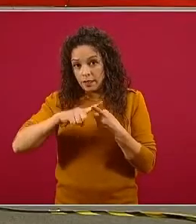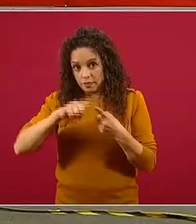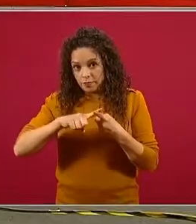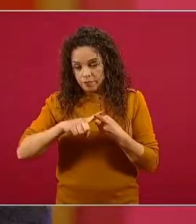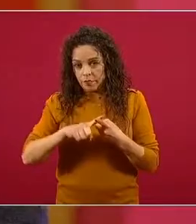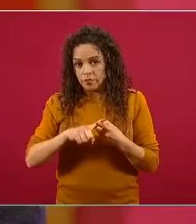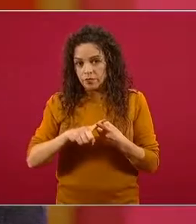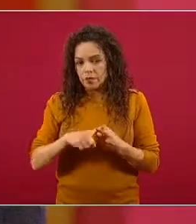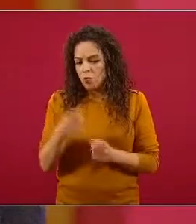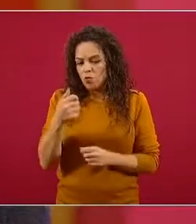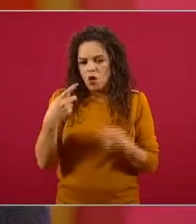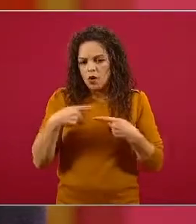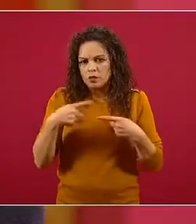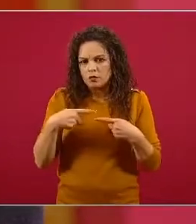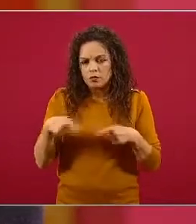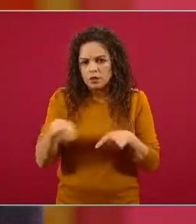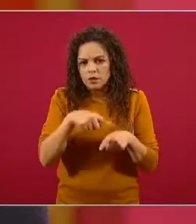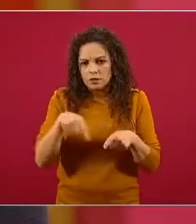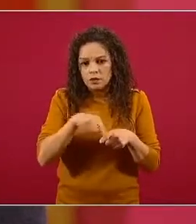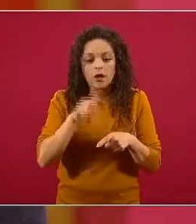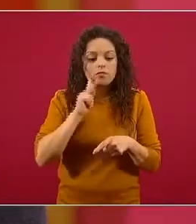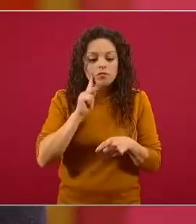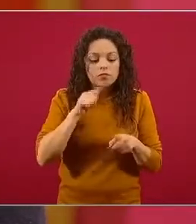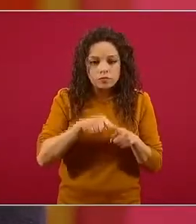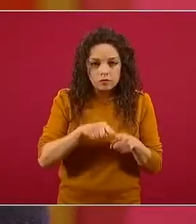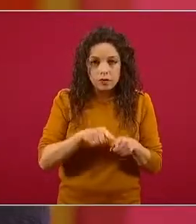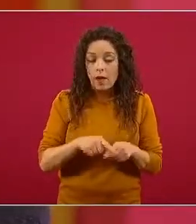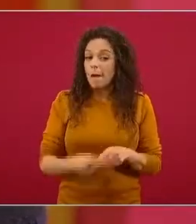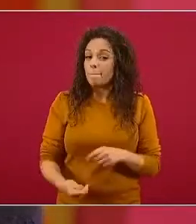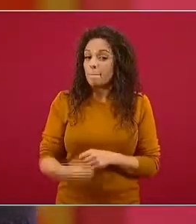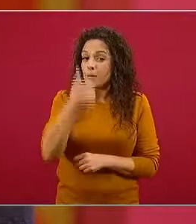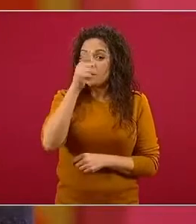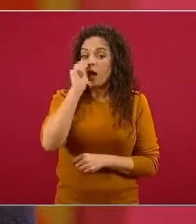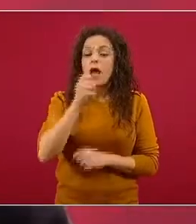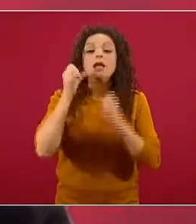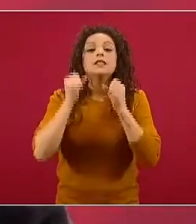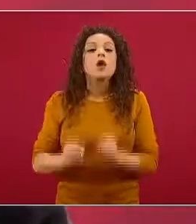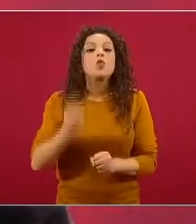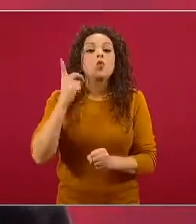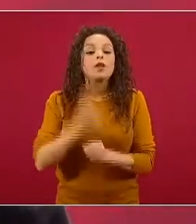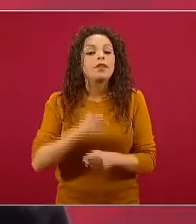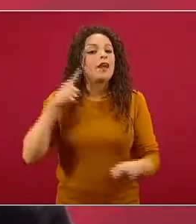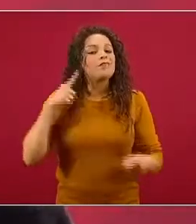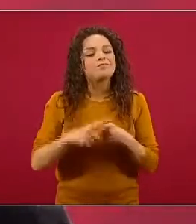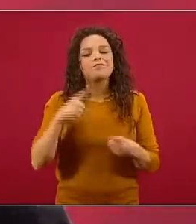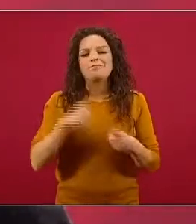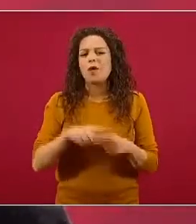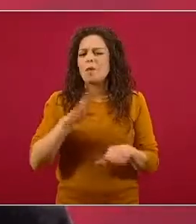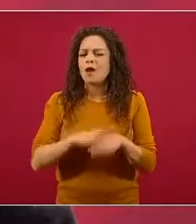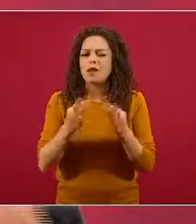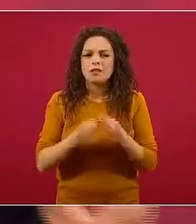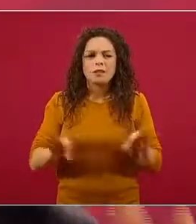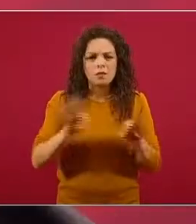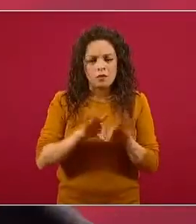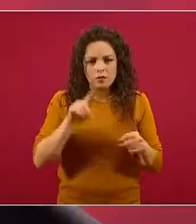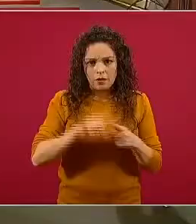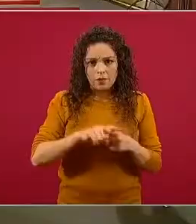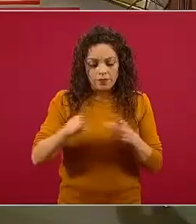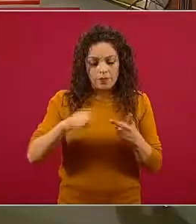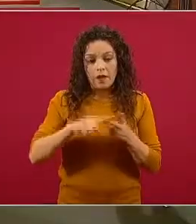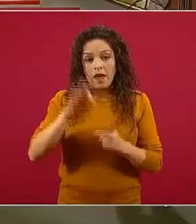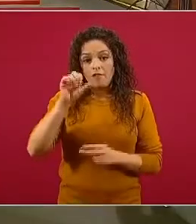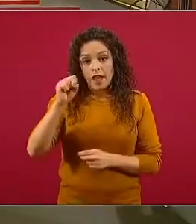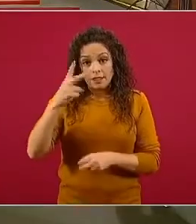de personas, y la prioridad es evaluar la seguridad y algunos mecanismos de acción. La fase